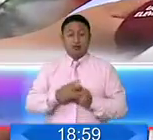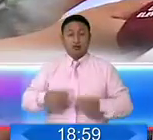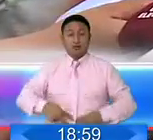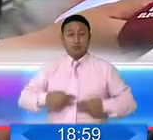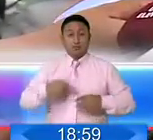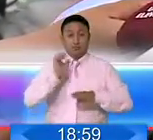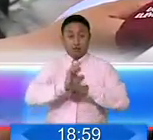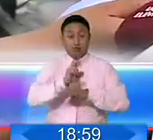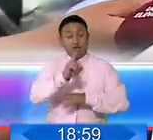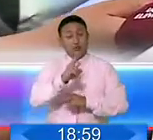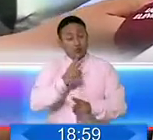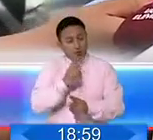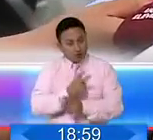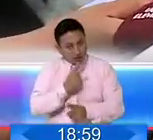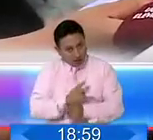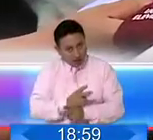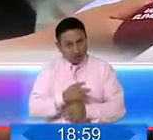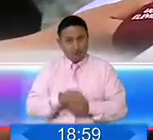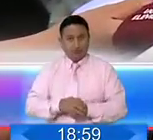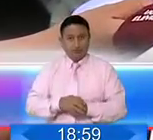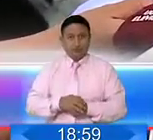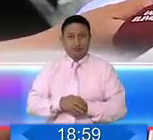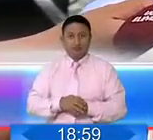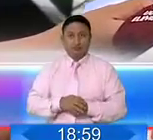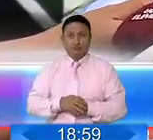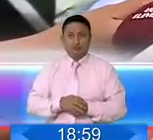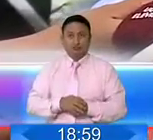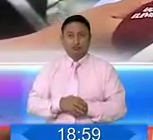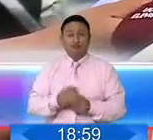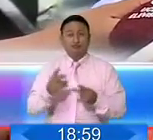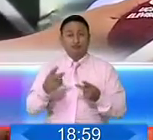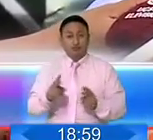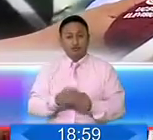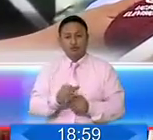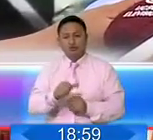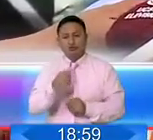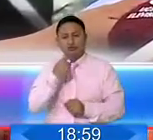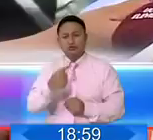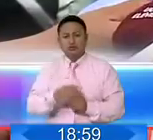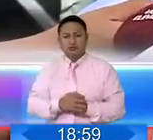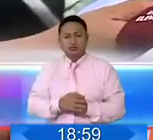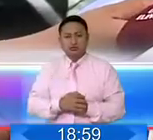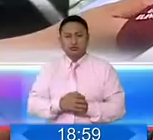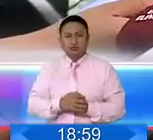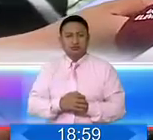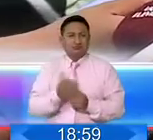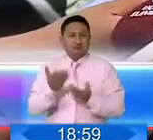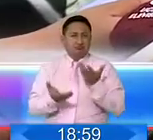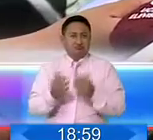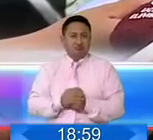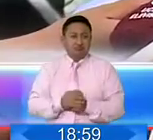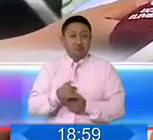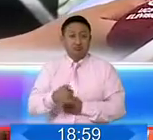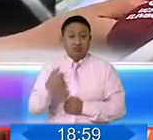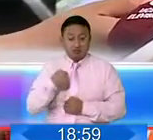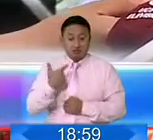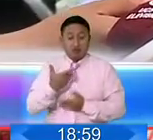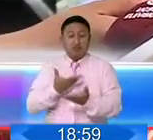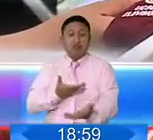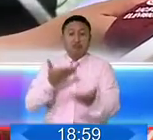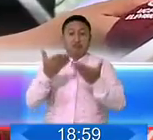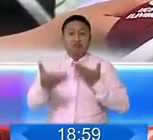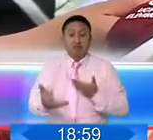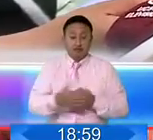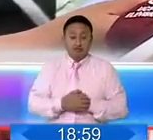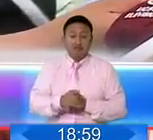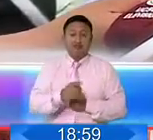su país, a la cual también le decían que si simplemente ellos querían un canje, que era que le suelten